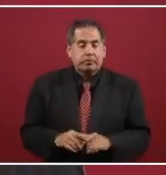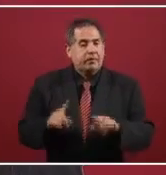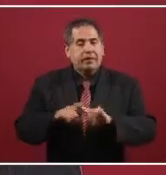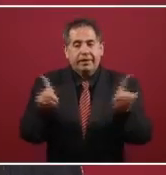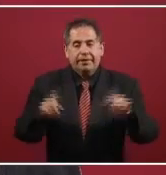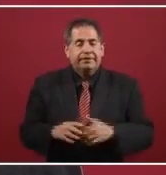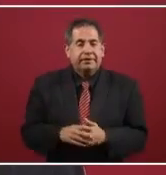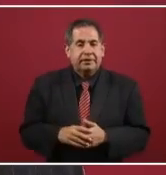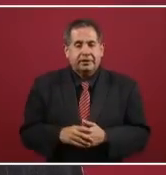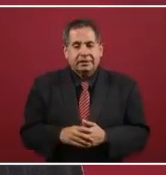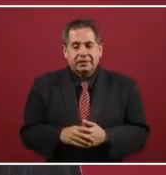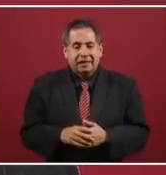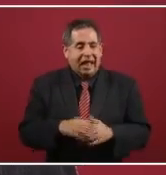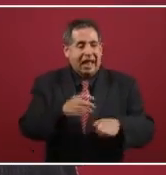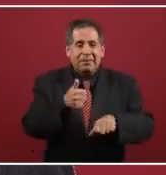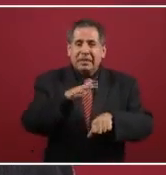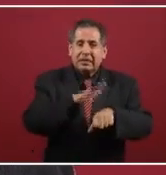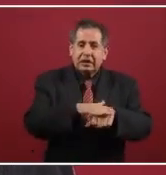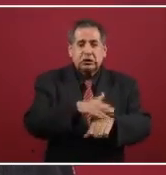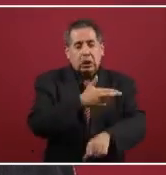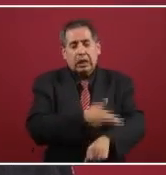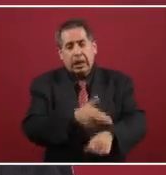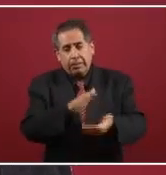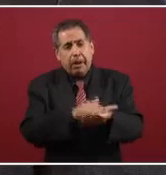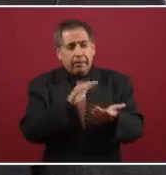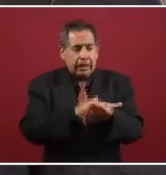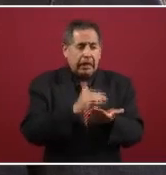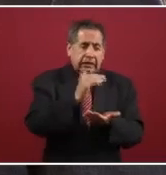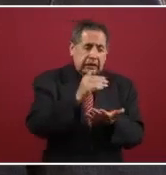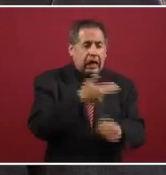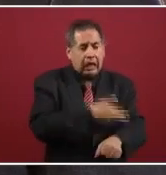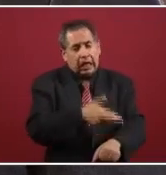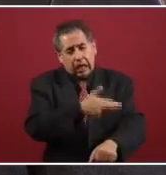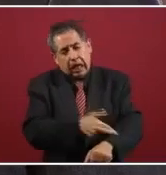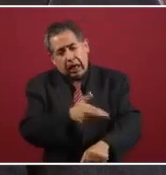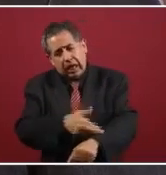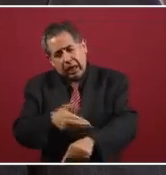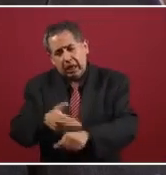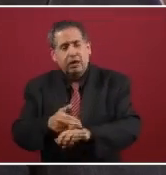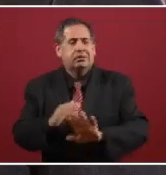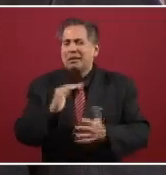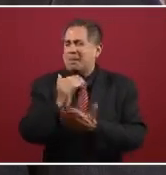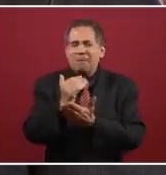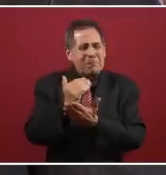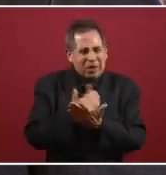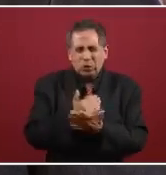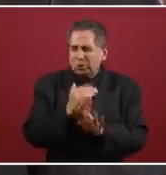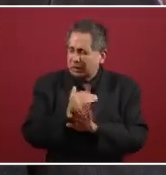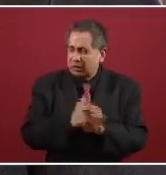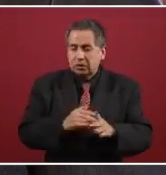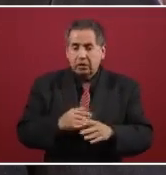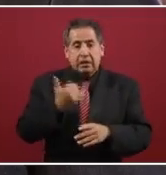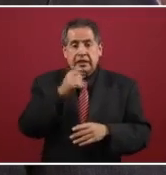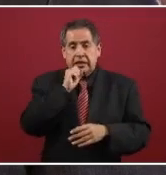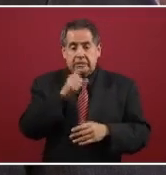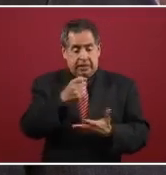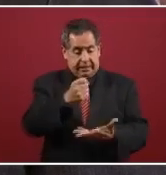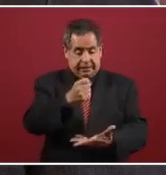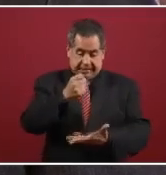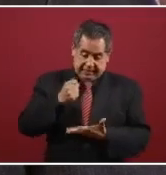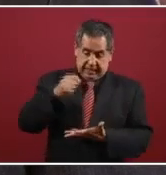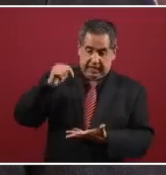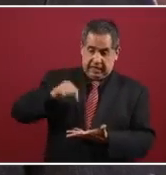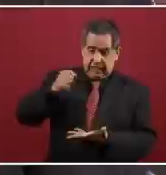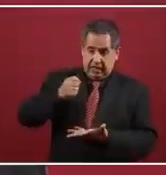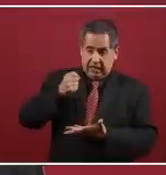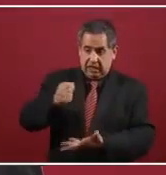entre menos administración que exista por parte del gobierno de los fondos que corresponden